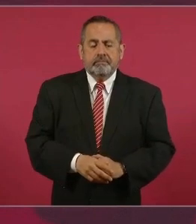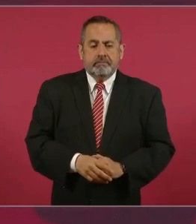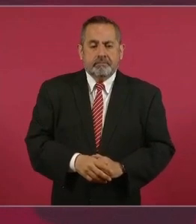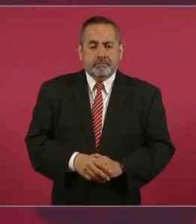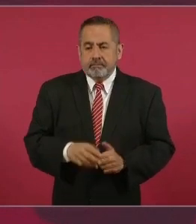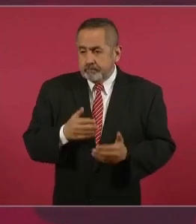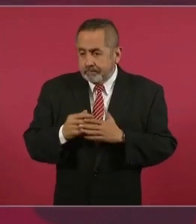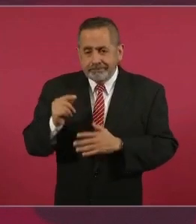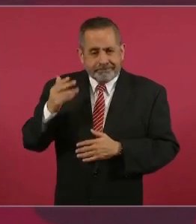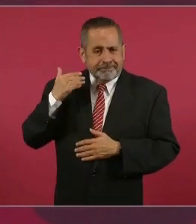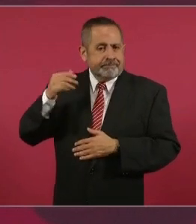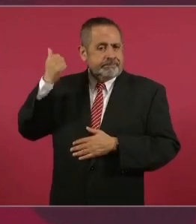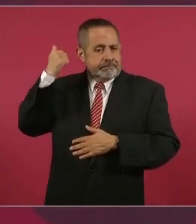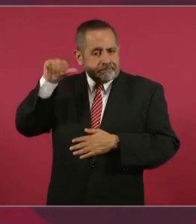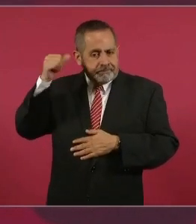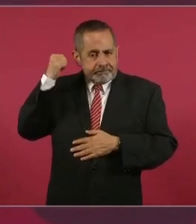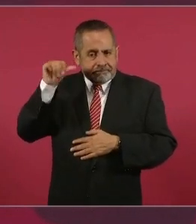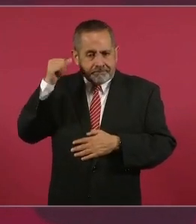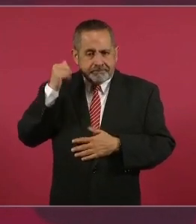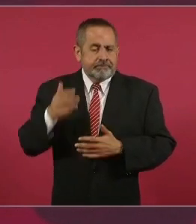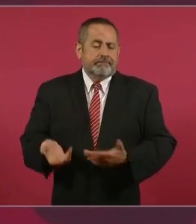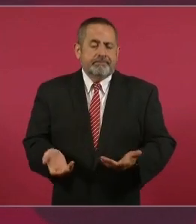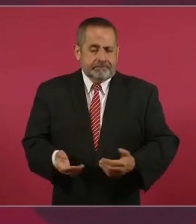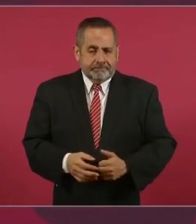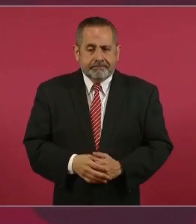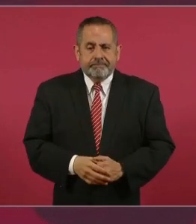en Acapulco,